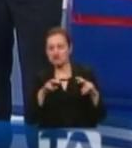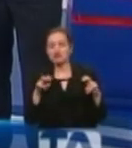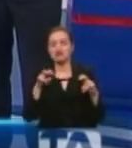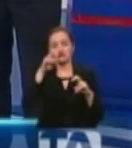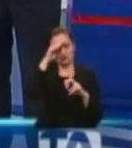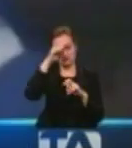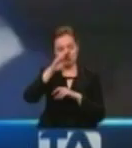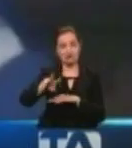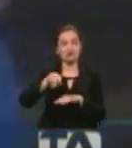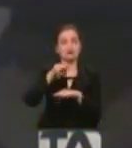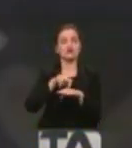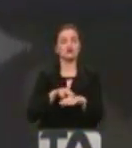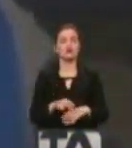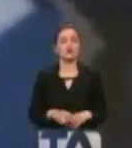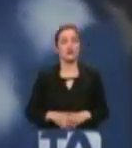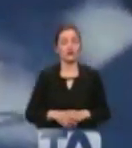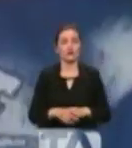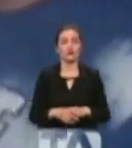Policía Nacional.